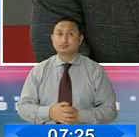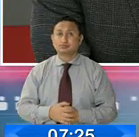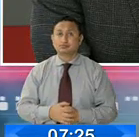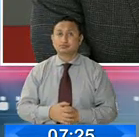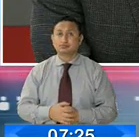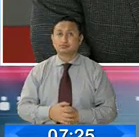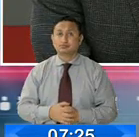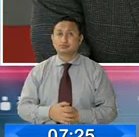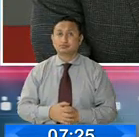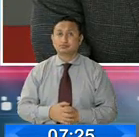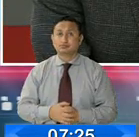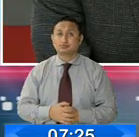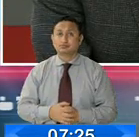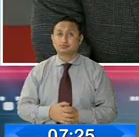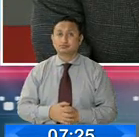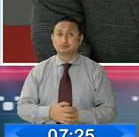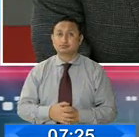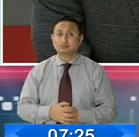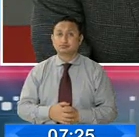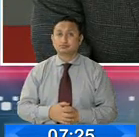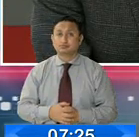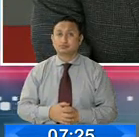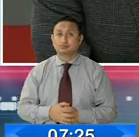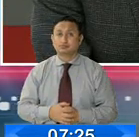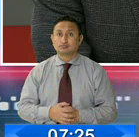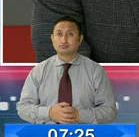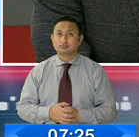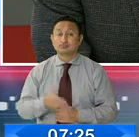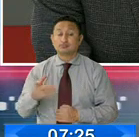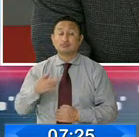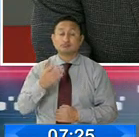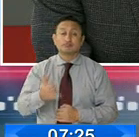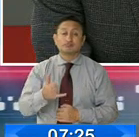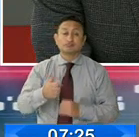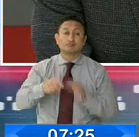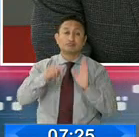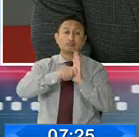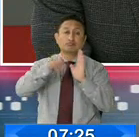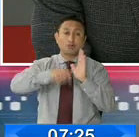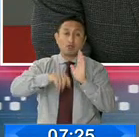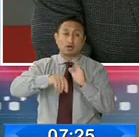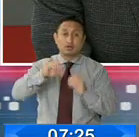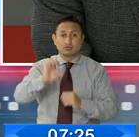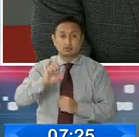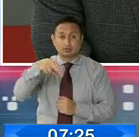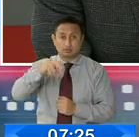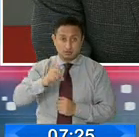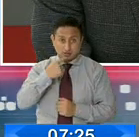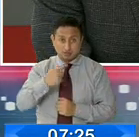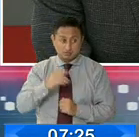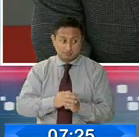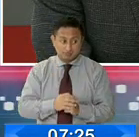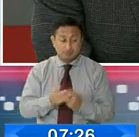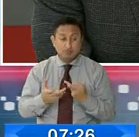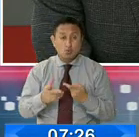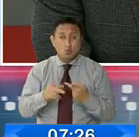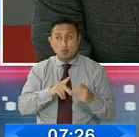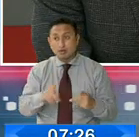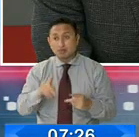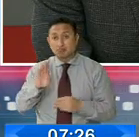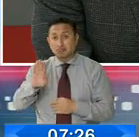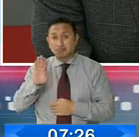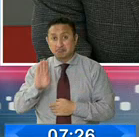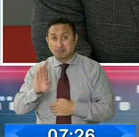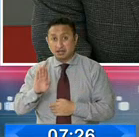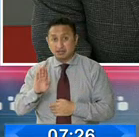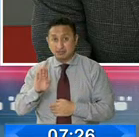analizando de parte de los de la dirección jurídica, de los abogados del Consejo Nacional, el plan B. No, hasta